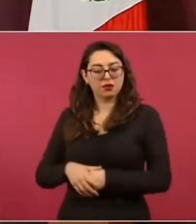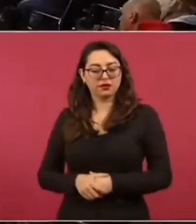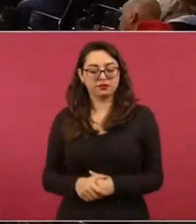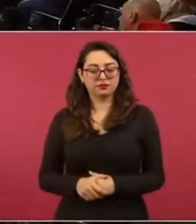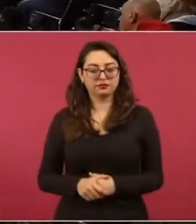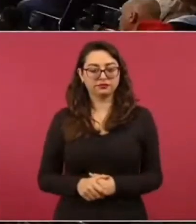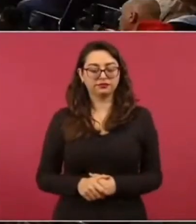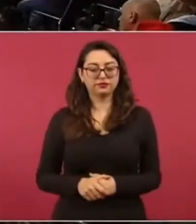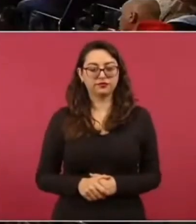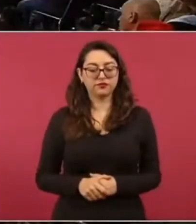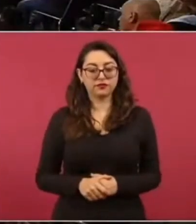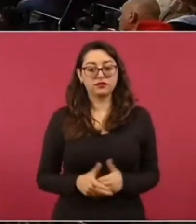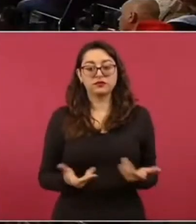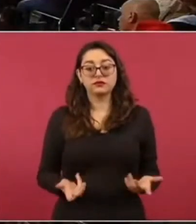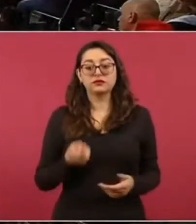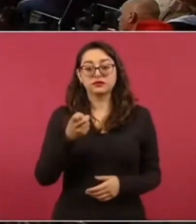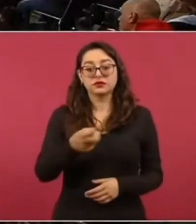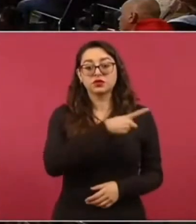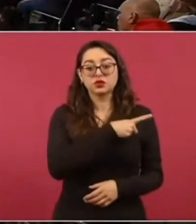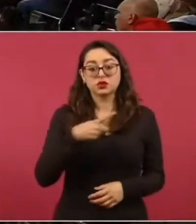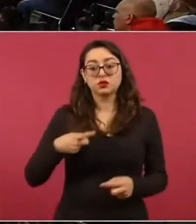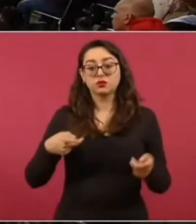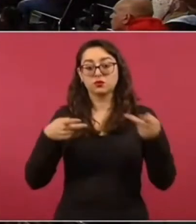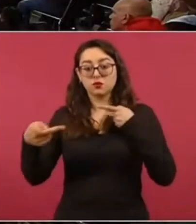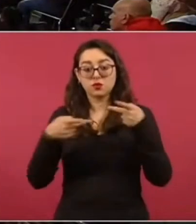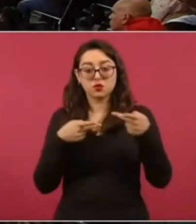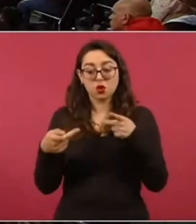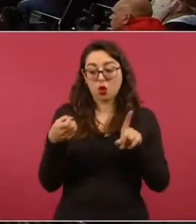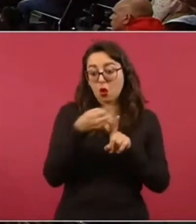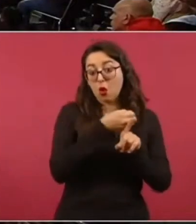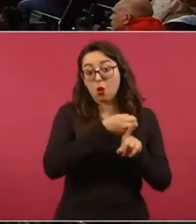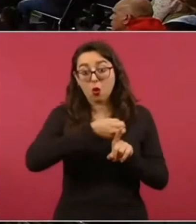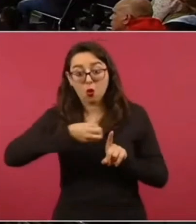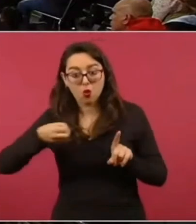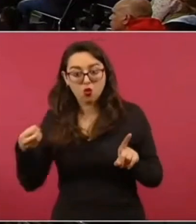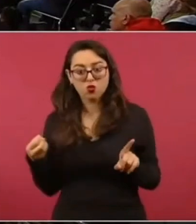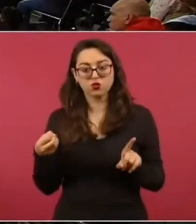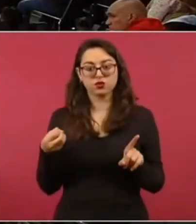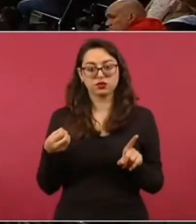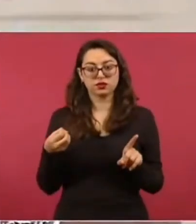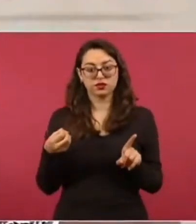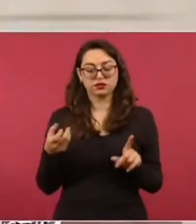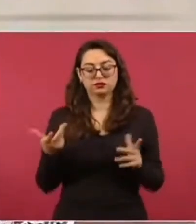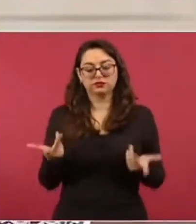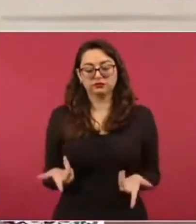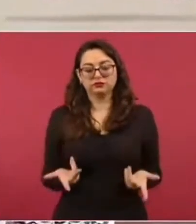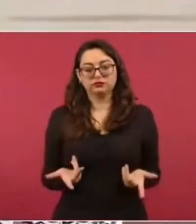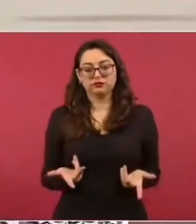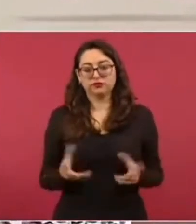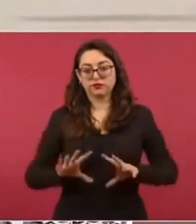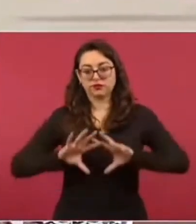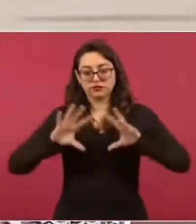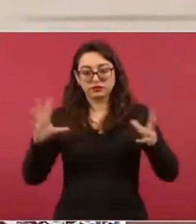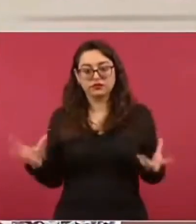Cuando hablo de planeación es decir, ya que no siga